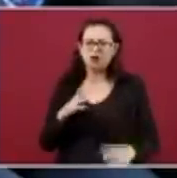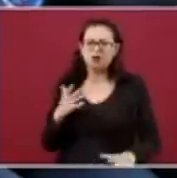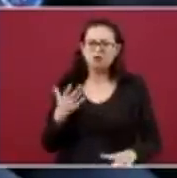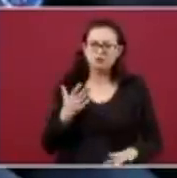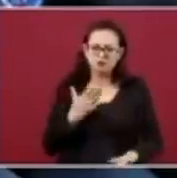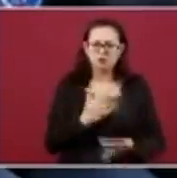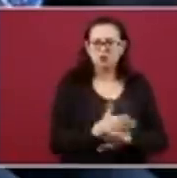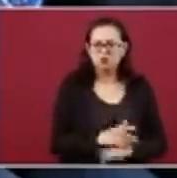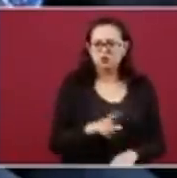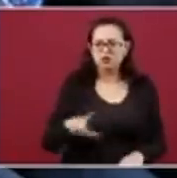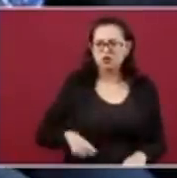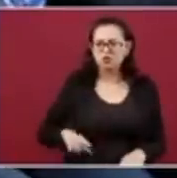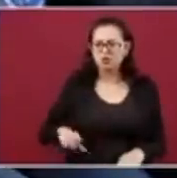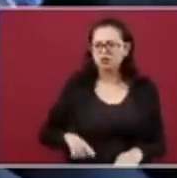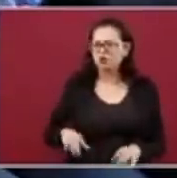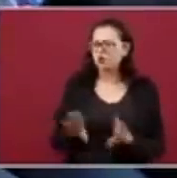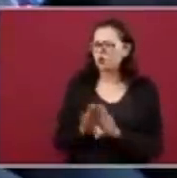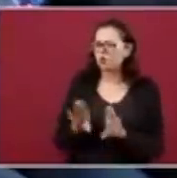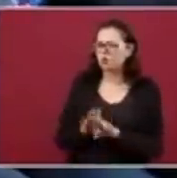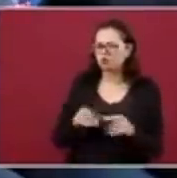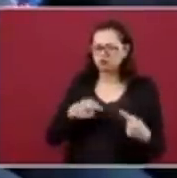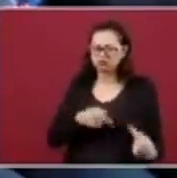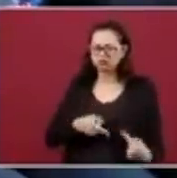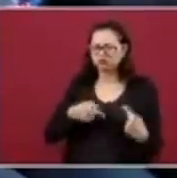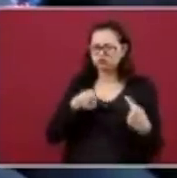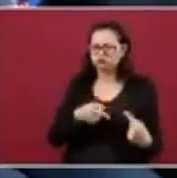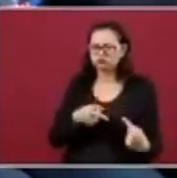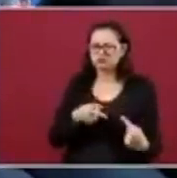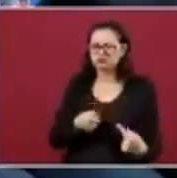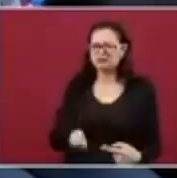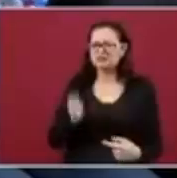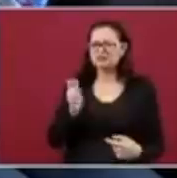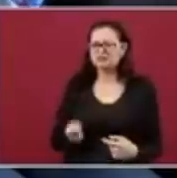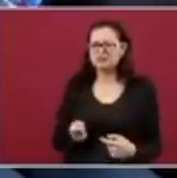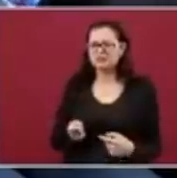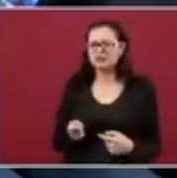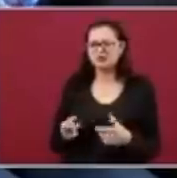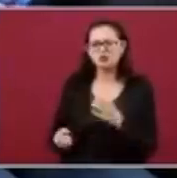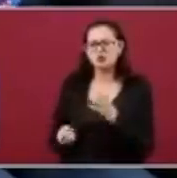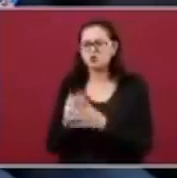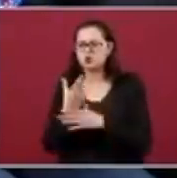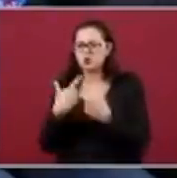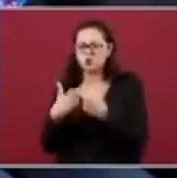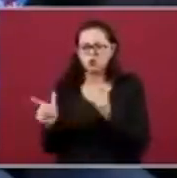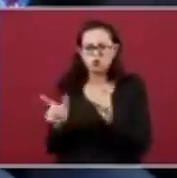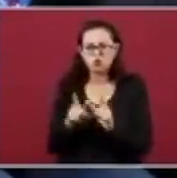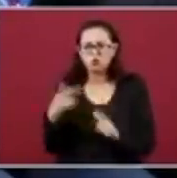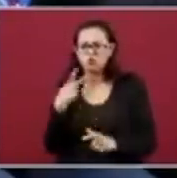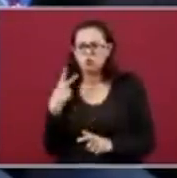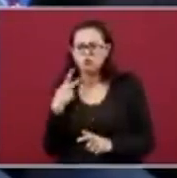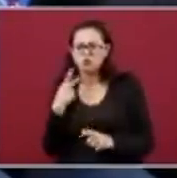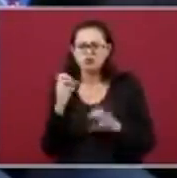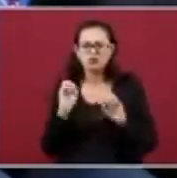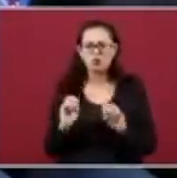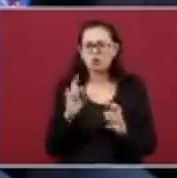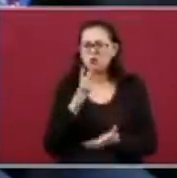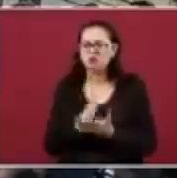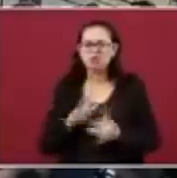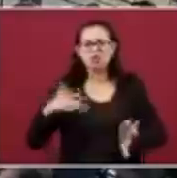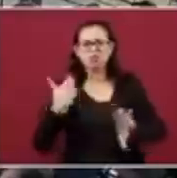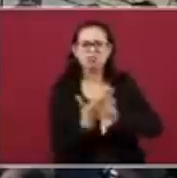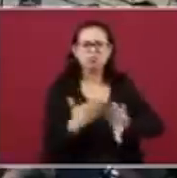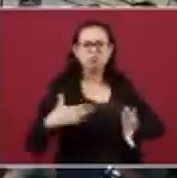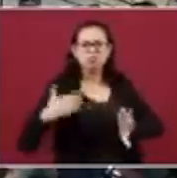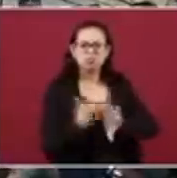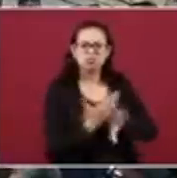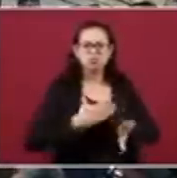si bien no queda claro a qué se refieren con contrapeso, si es que van a buscar formar un partido político, solo van a estar escribiendo en medios contra usted? Esa es